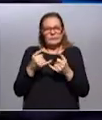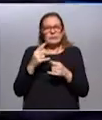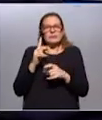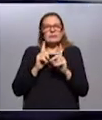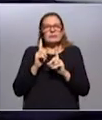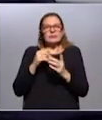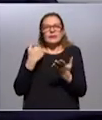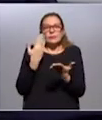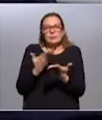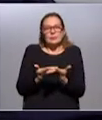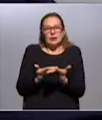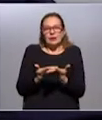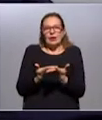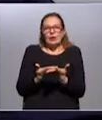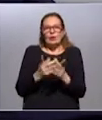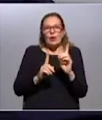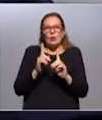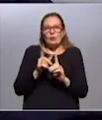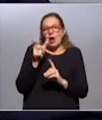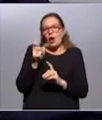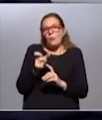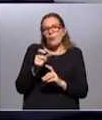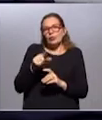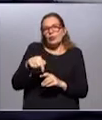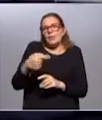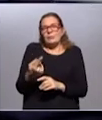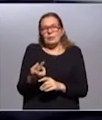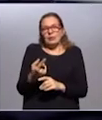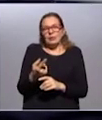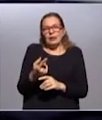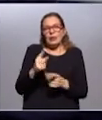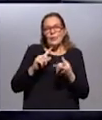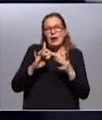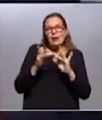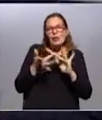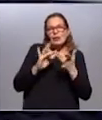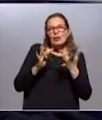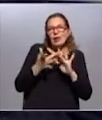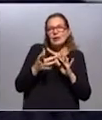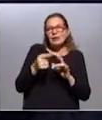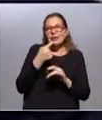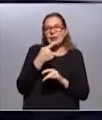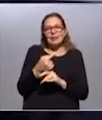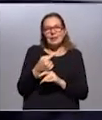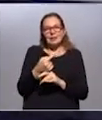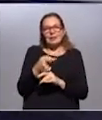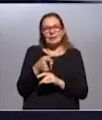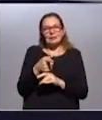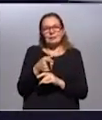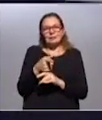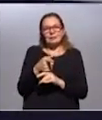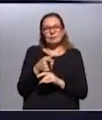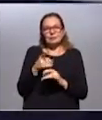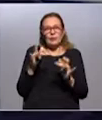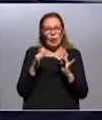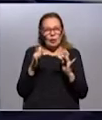había algún planteo de habilitar alguna otra candidatura las coordinadoras que son las que definen en este caso la